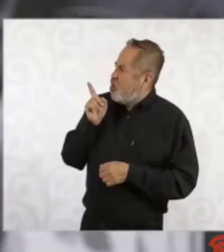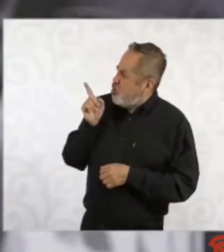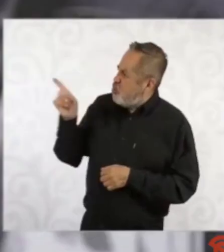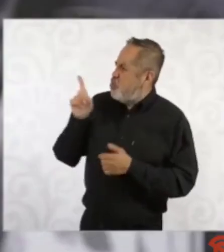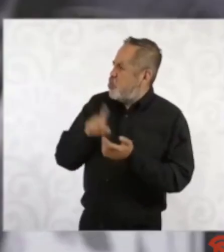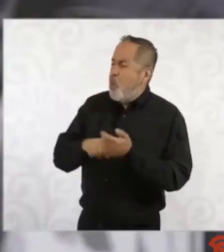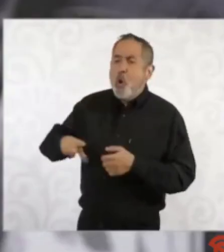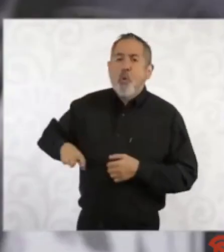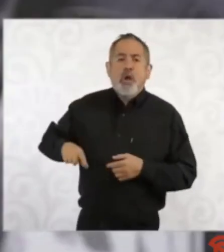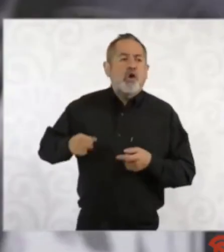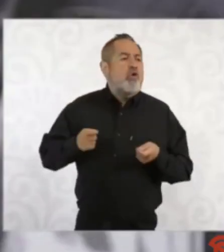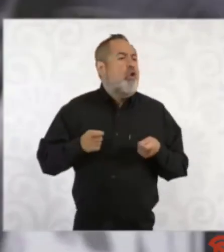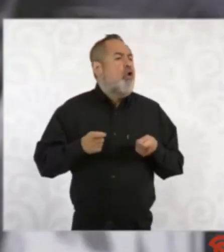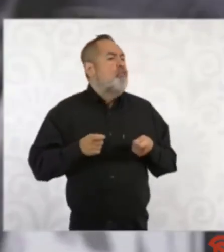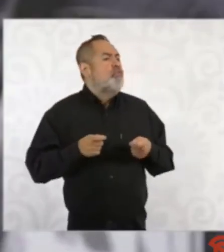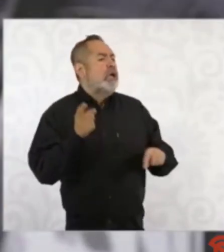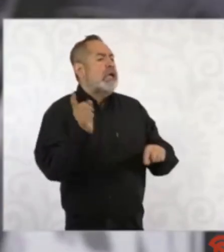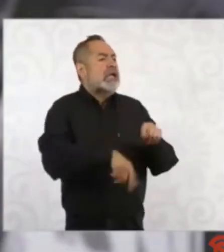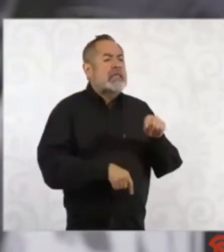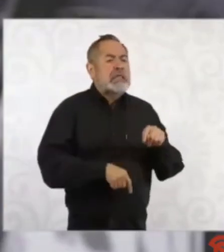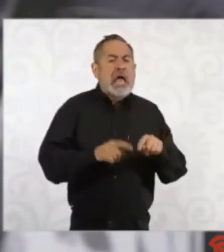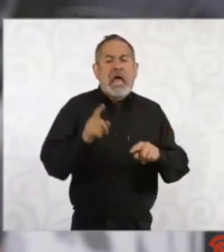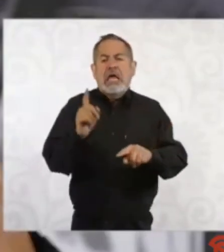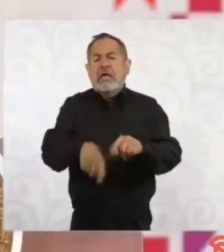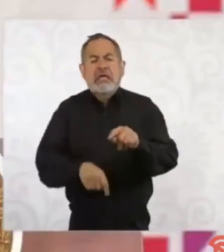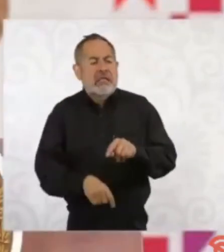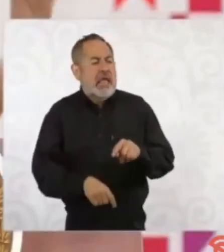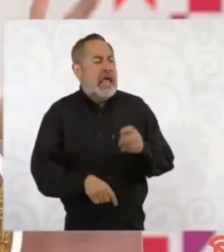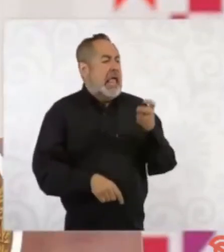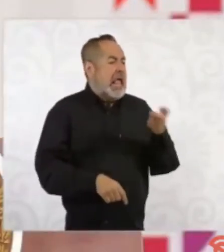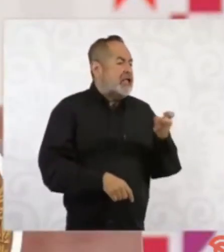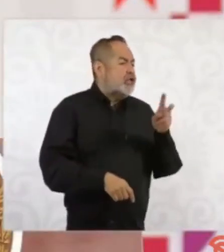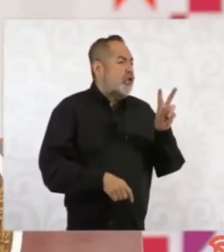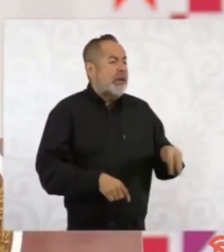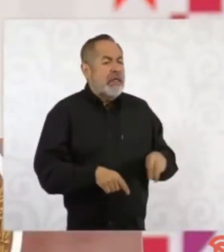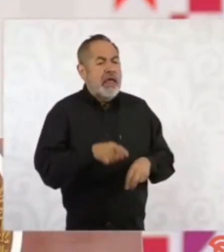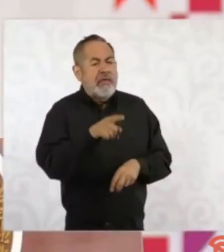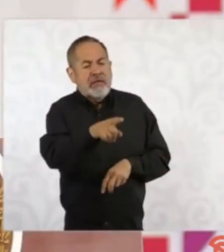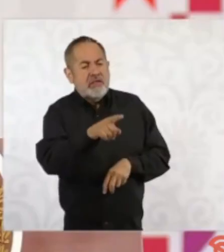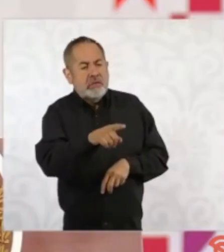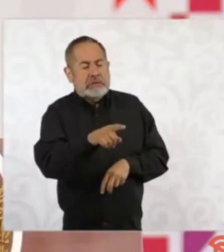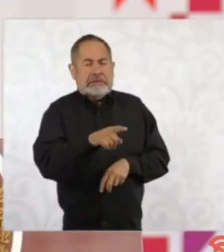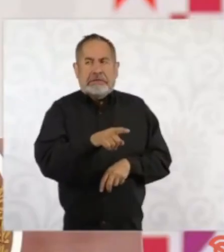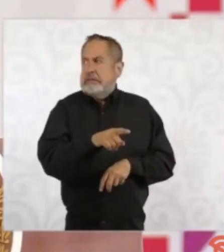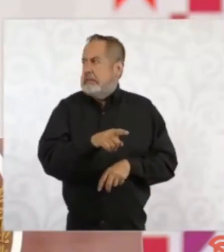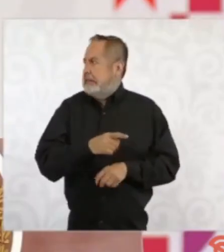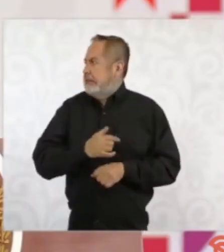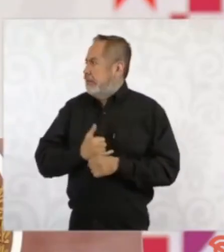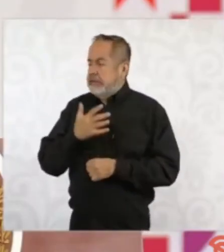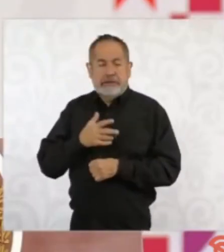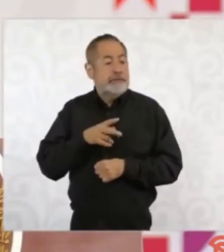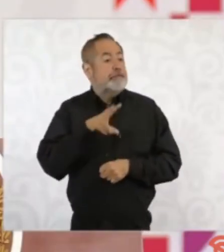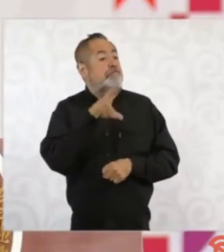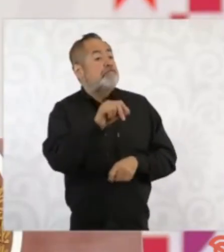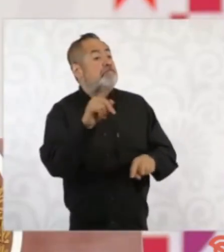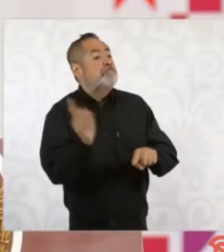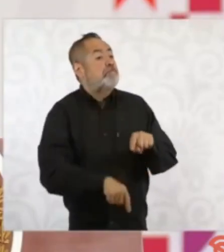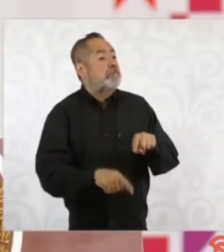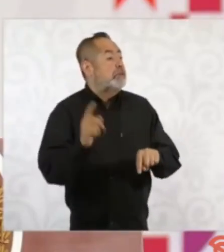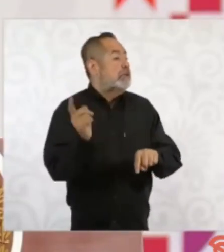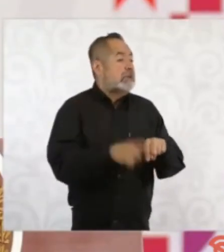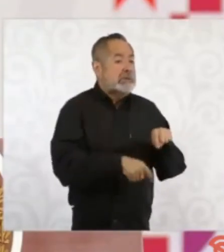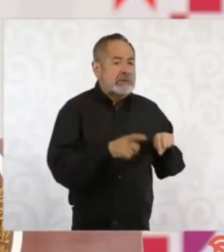Estado el que determine como última palabra qué es verdad, qué no es verdad, que pueda callar voces, que